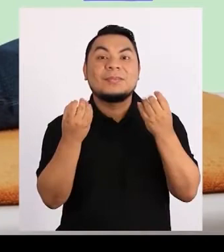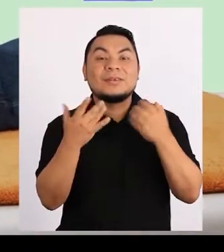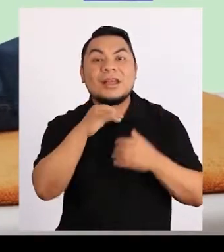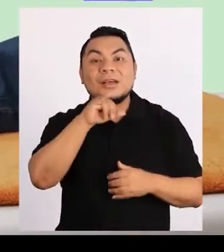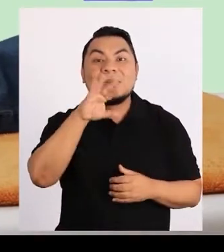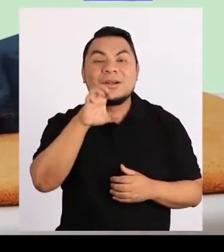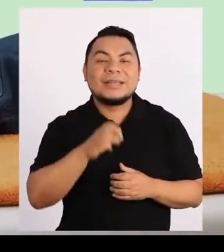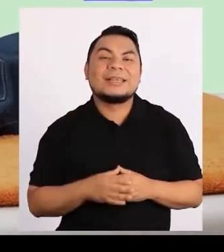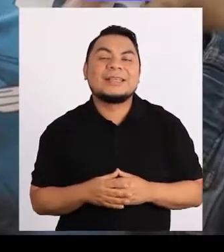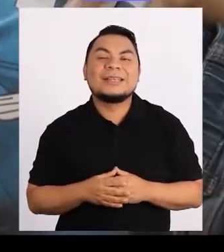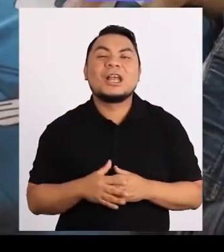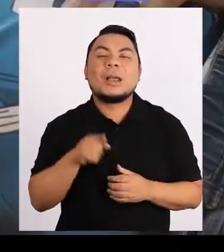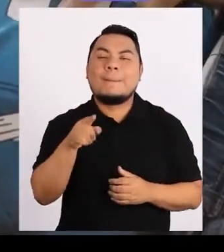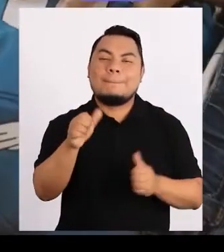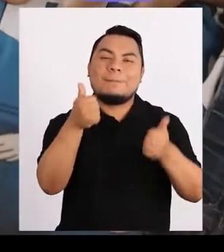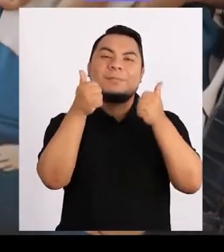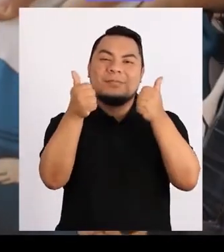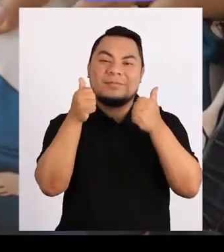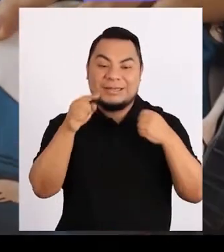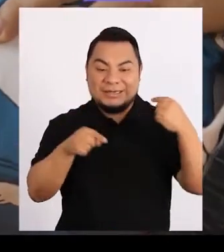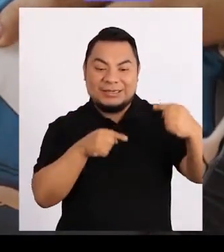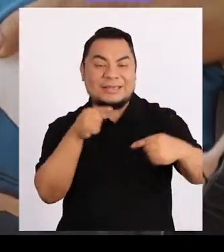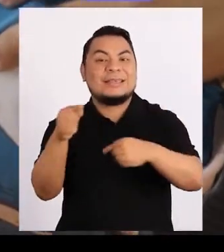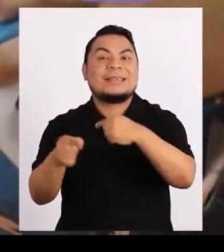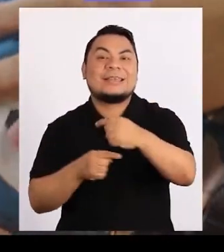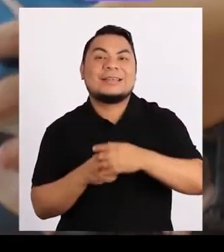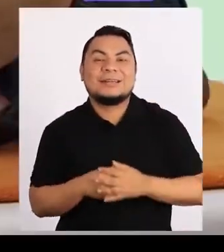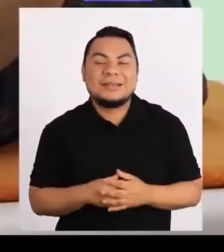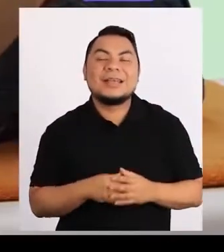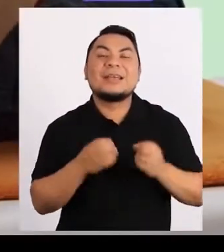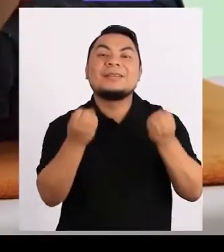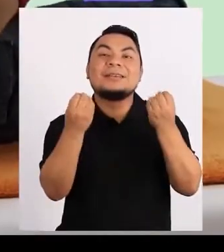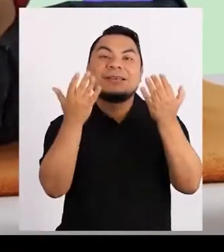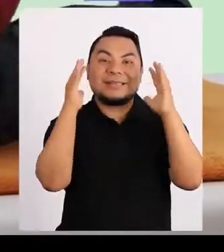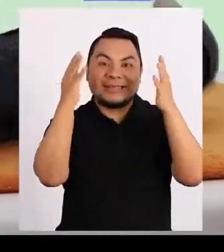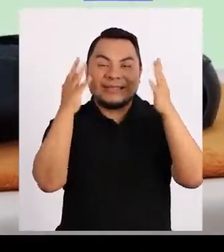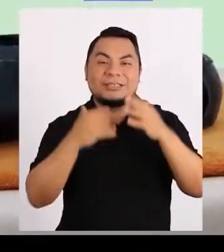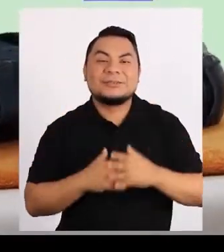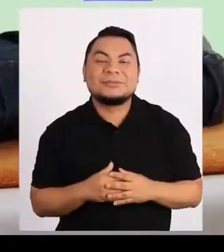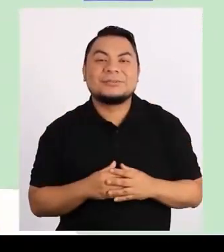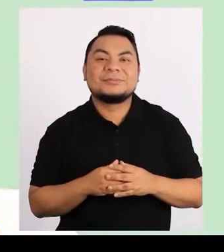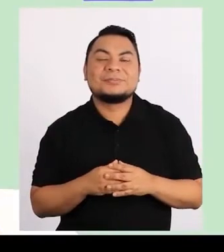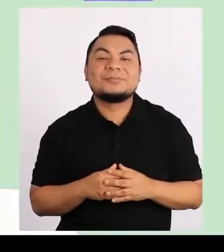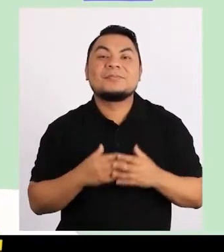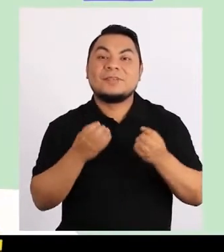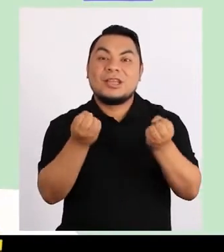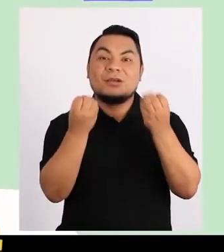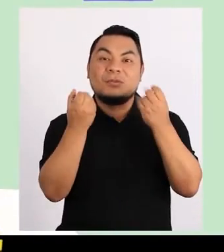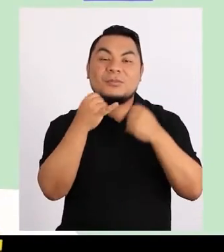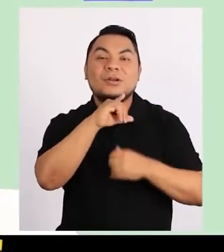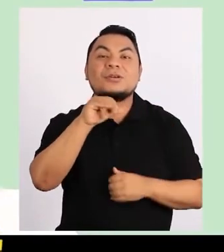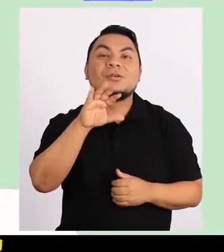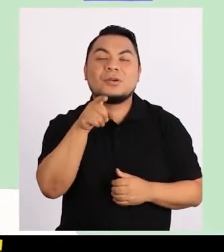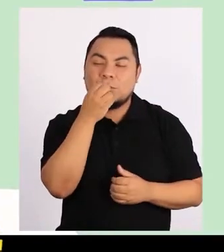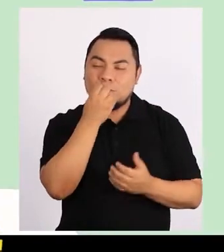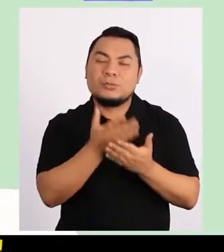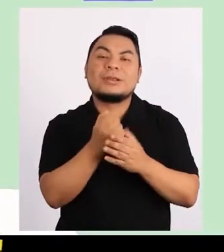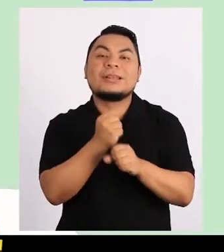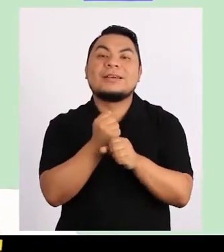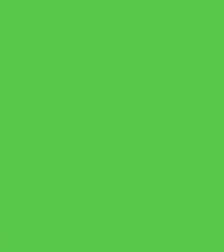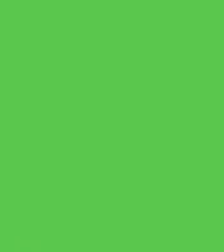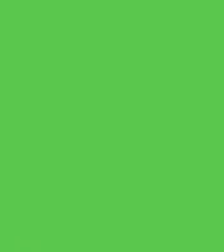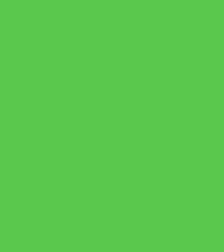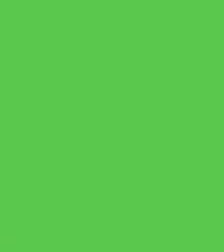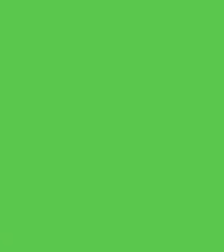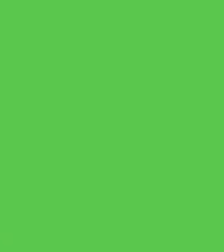Muy bien, Jorge. Estás girando. Eso. Muy bien, Jorgito, buen